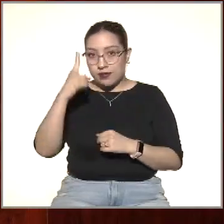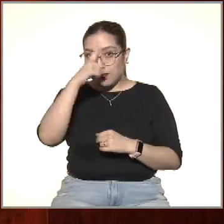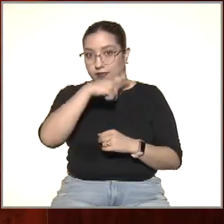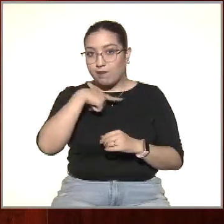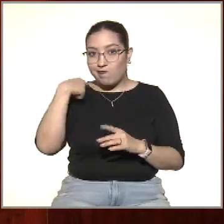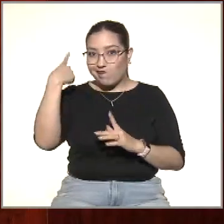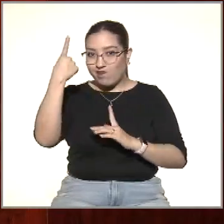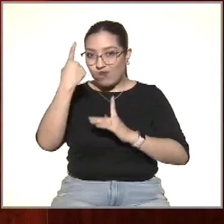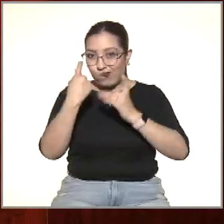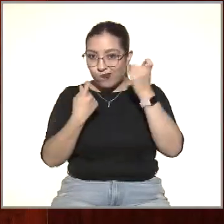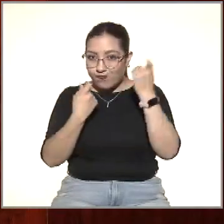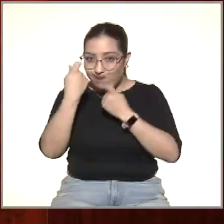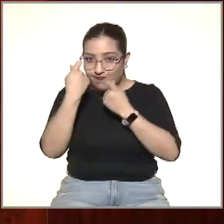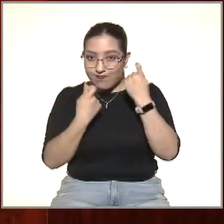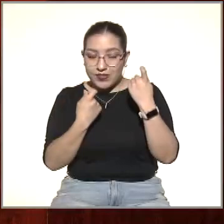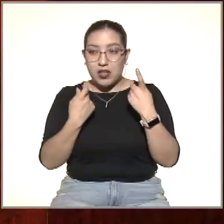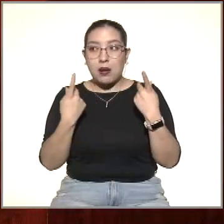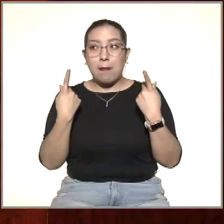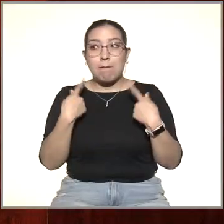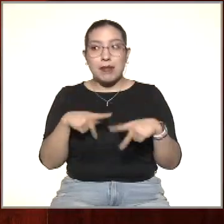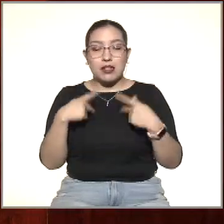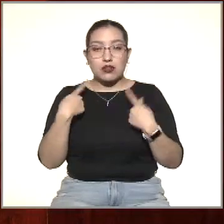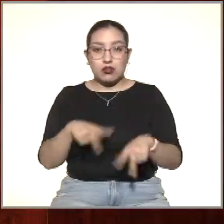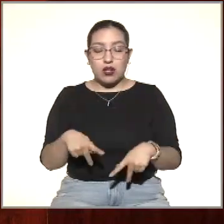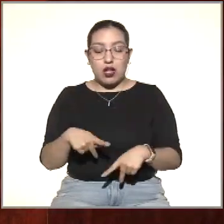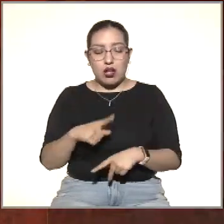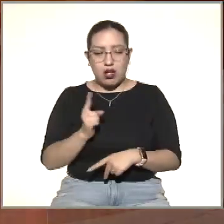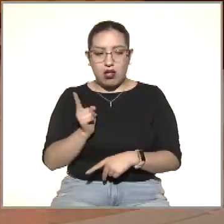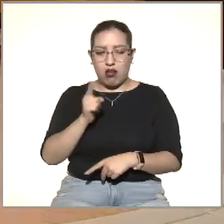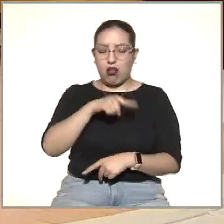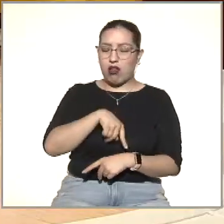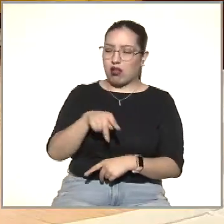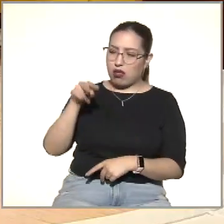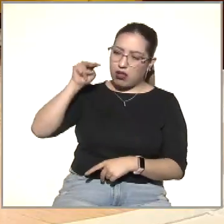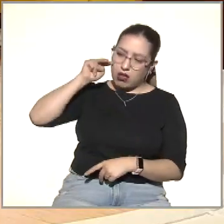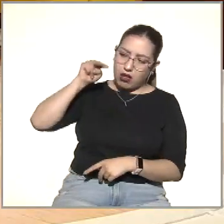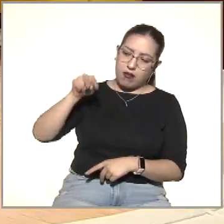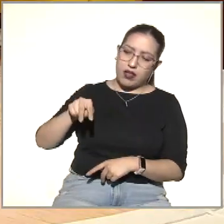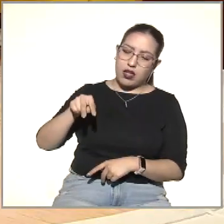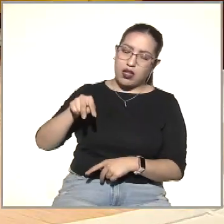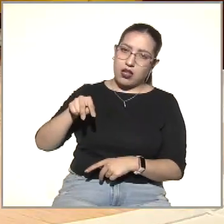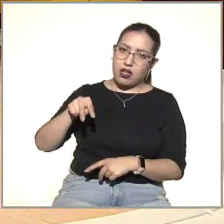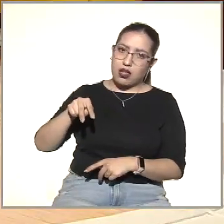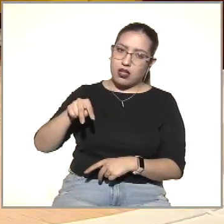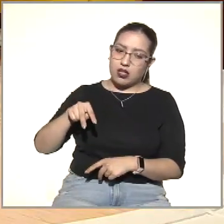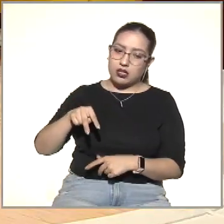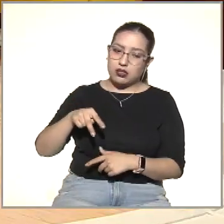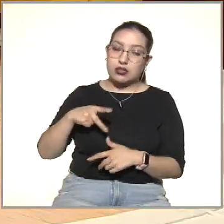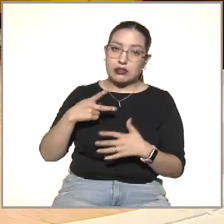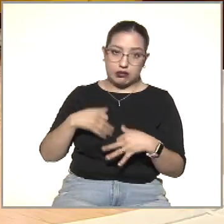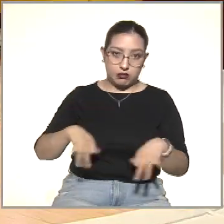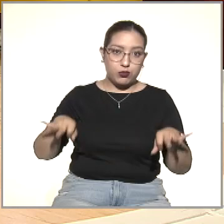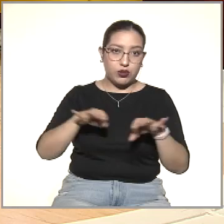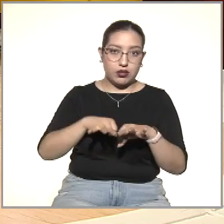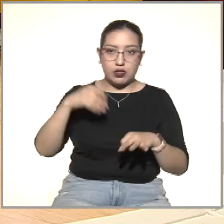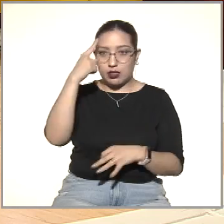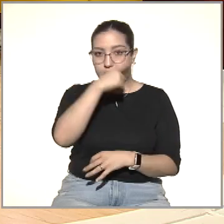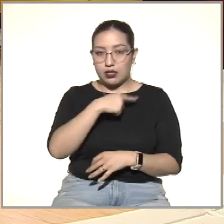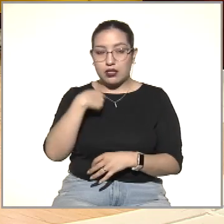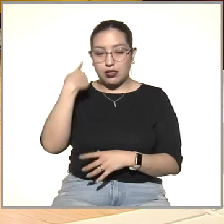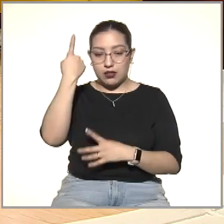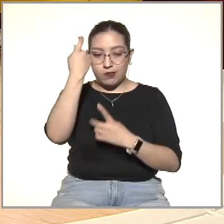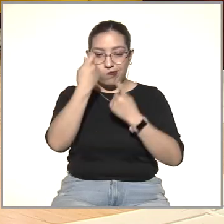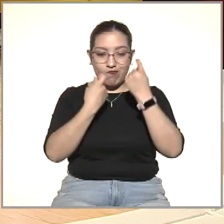y la interpretación que hace la persona que la recibe pasa a través también de la gestualidad. Ah,